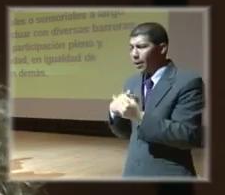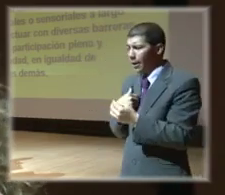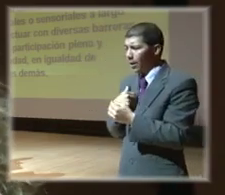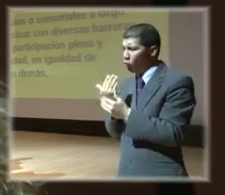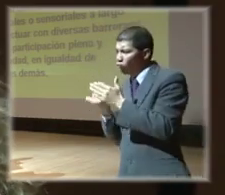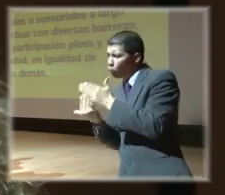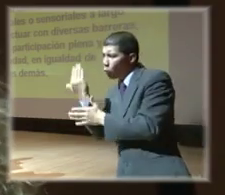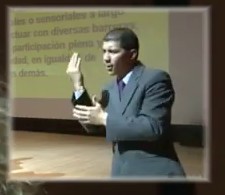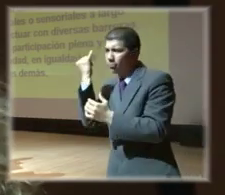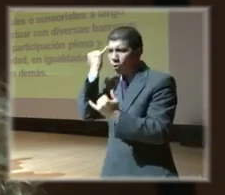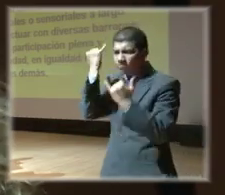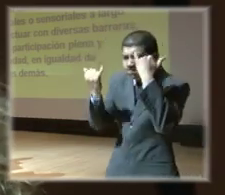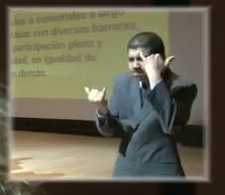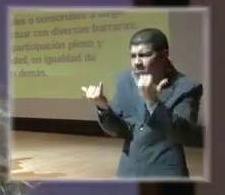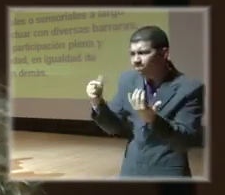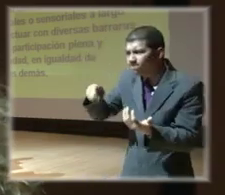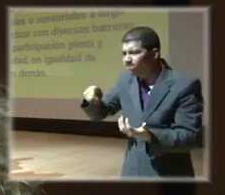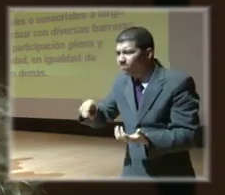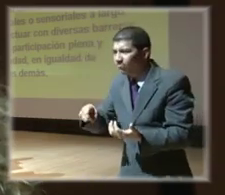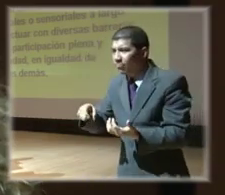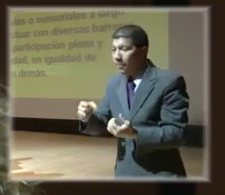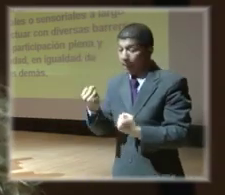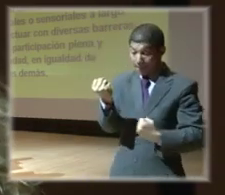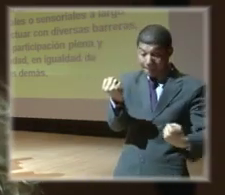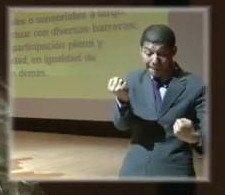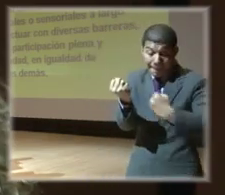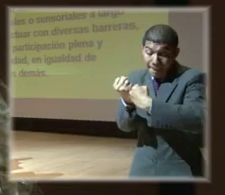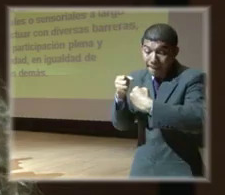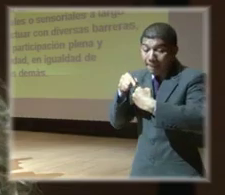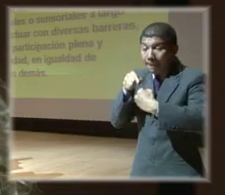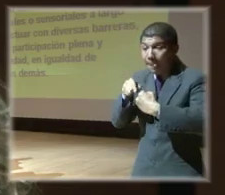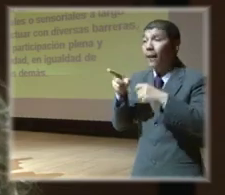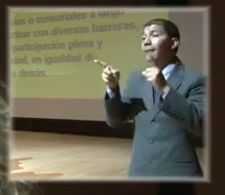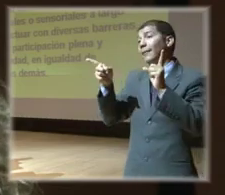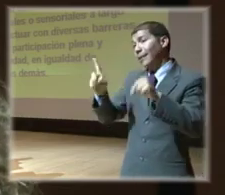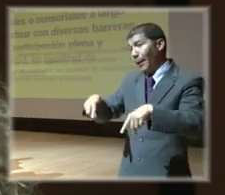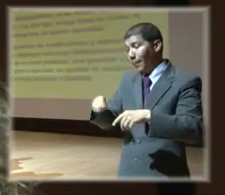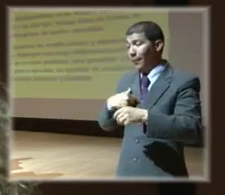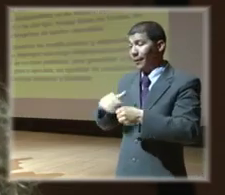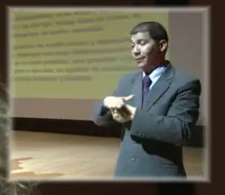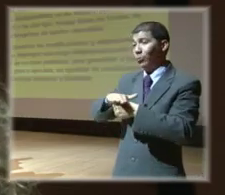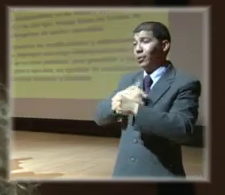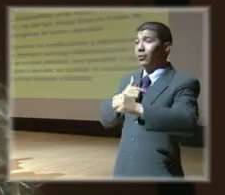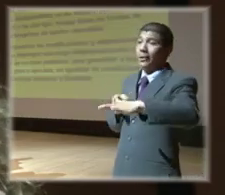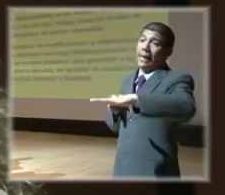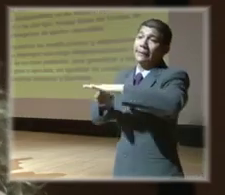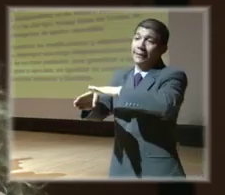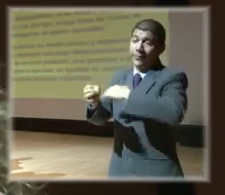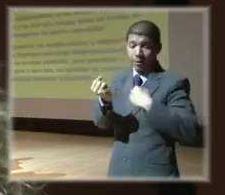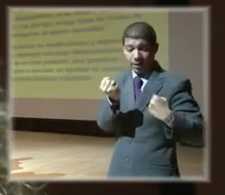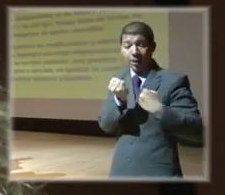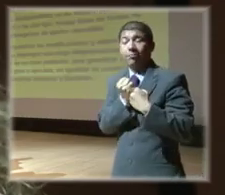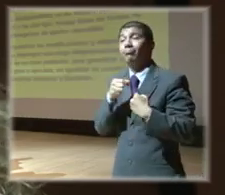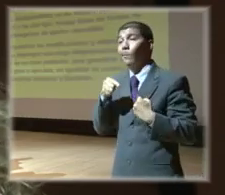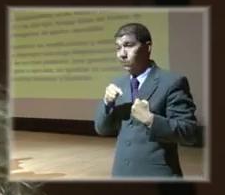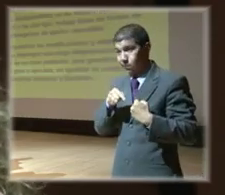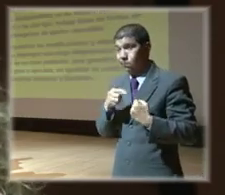hay que contextualizar que los apoyos también son parte, son una condición de accesibilidad en algunos casos, son también a